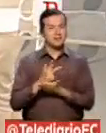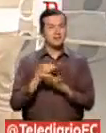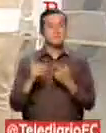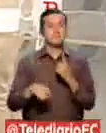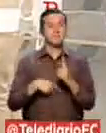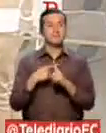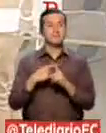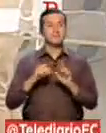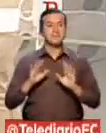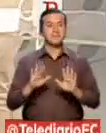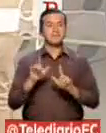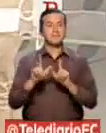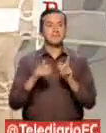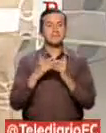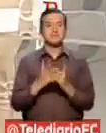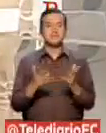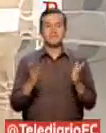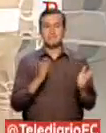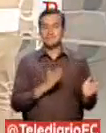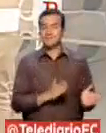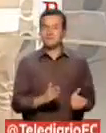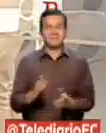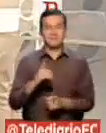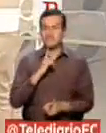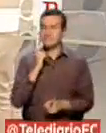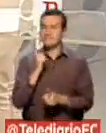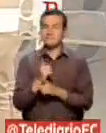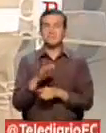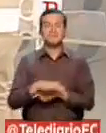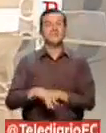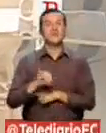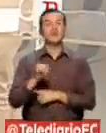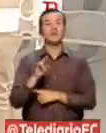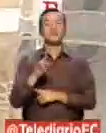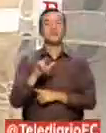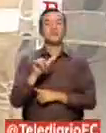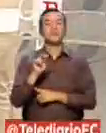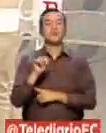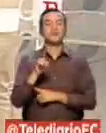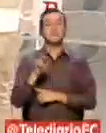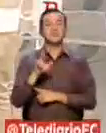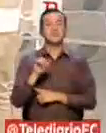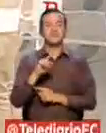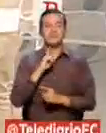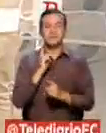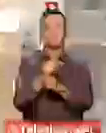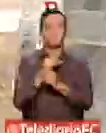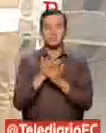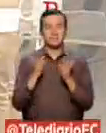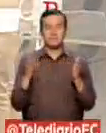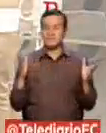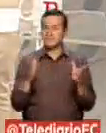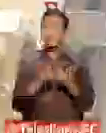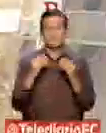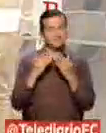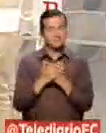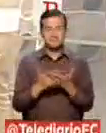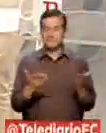sumó al paro de transportistas en la ciudad de Tulcán. En la parroquia Julio Andrade, los conductores cerraron el paso. Revisemos los